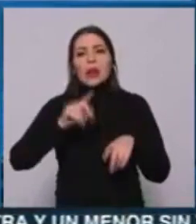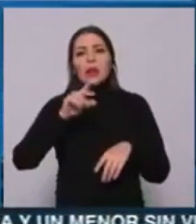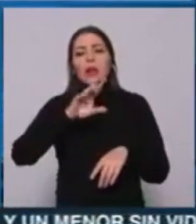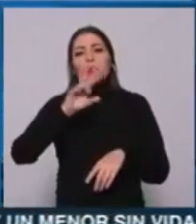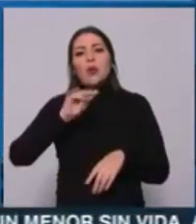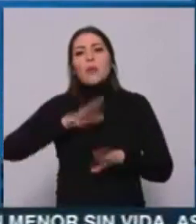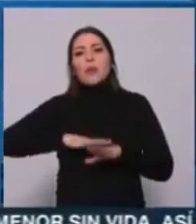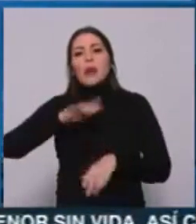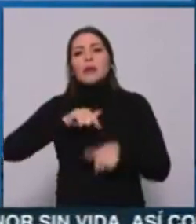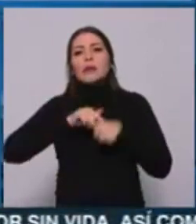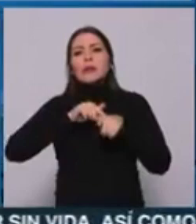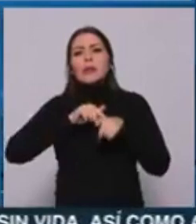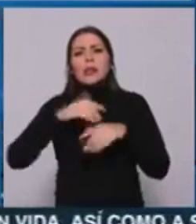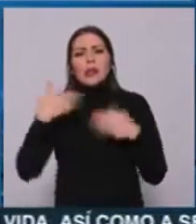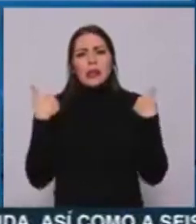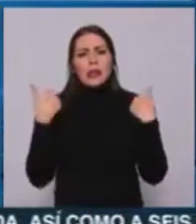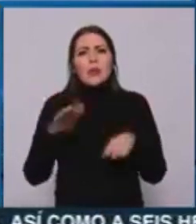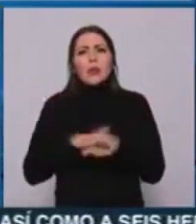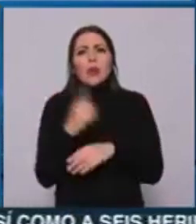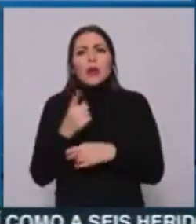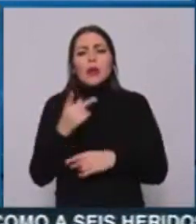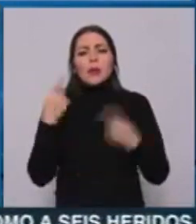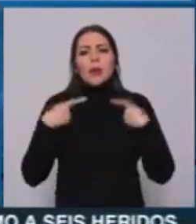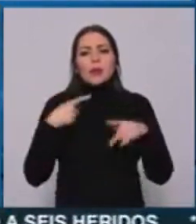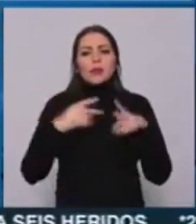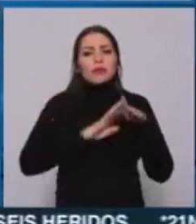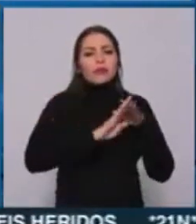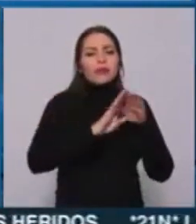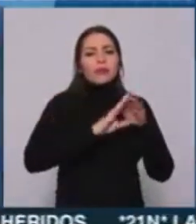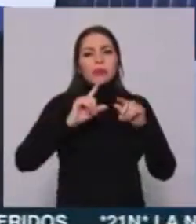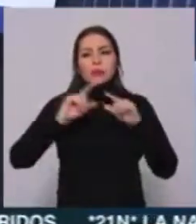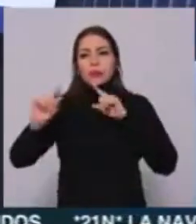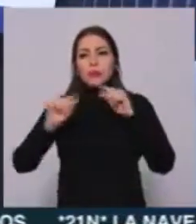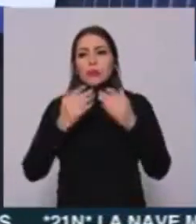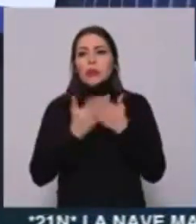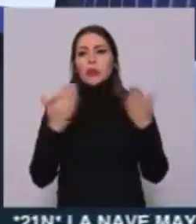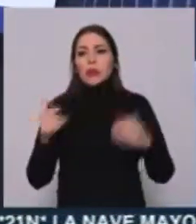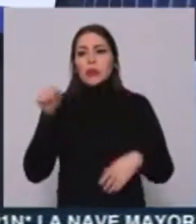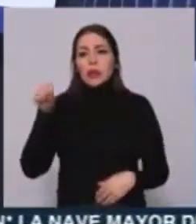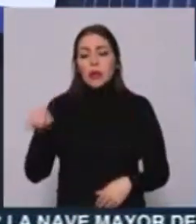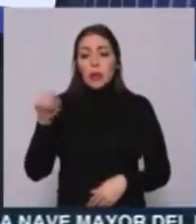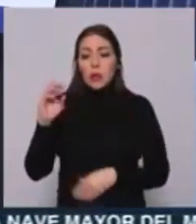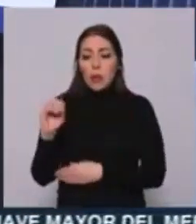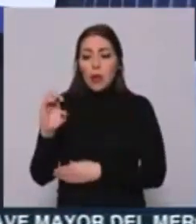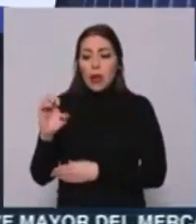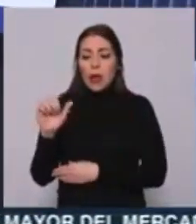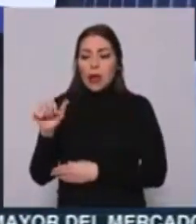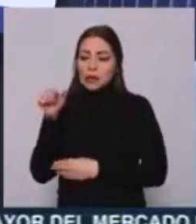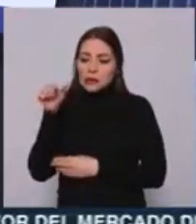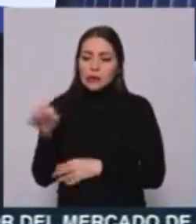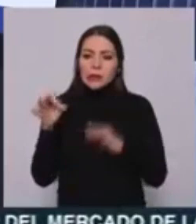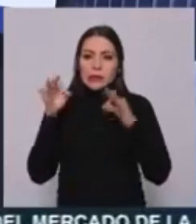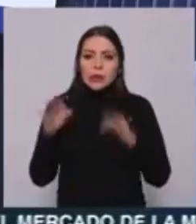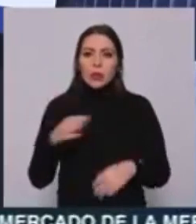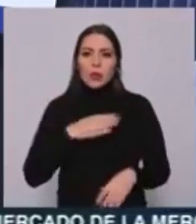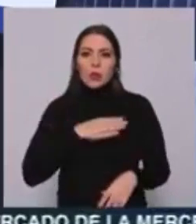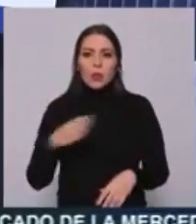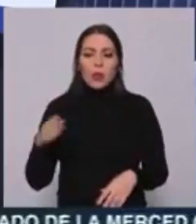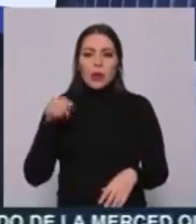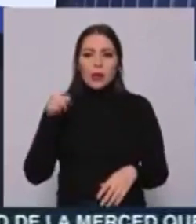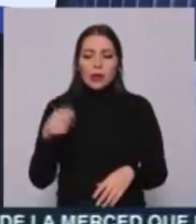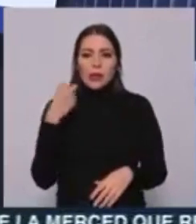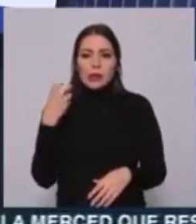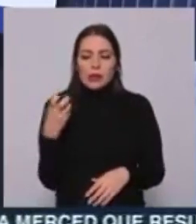plataformas como la OEA son absolutamente idóneas, ideales para eso. La OEA es el